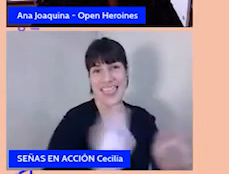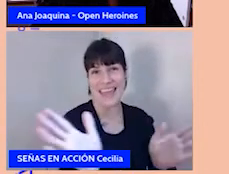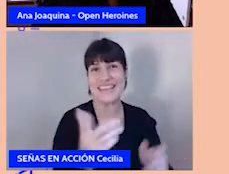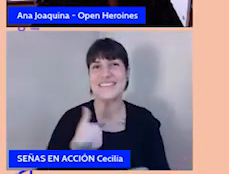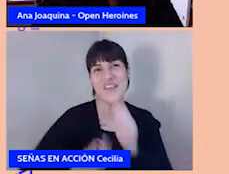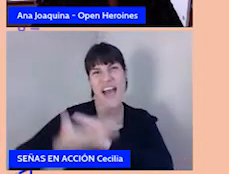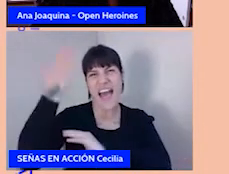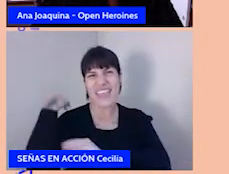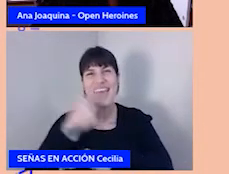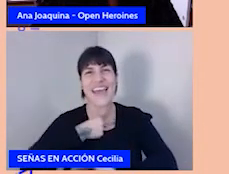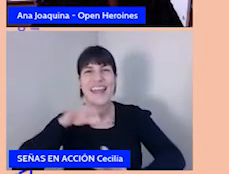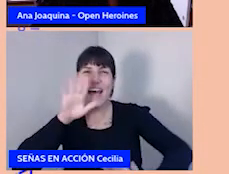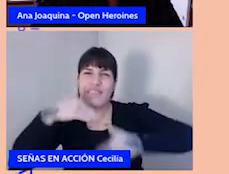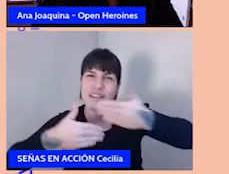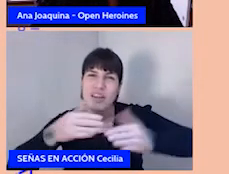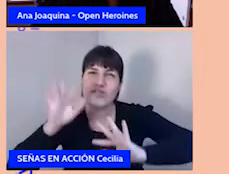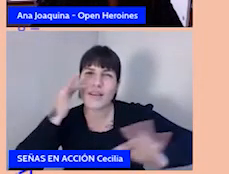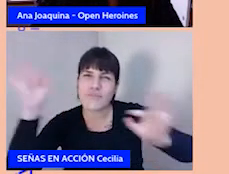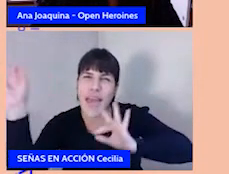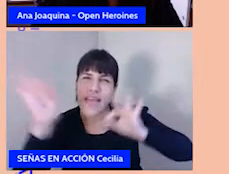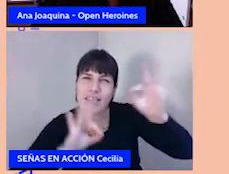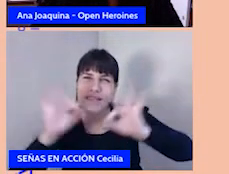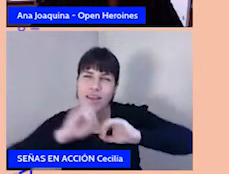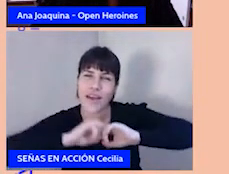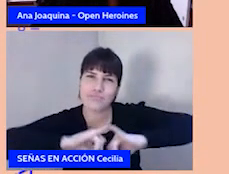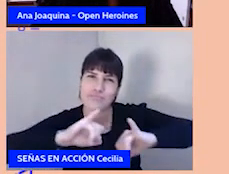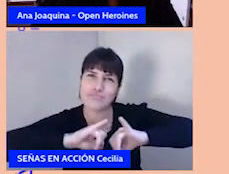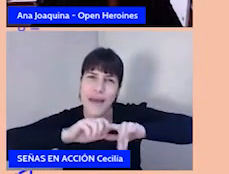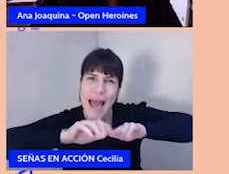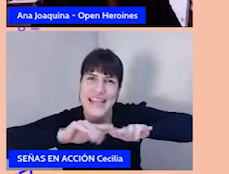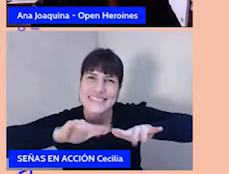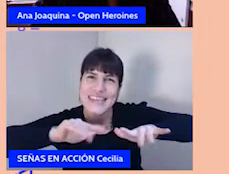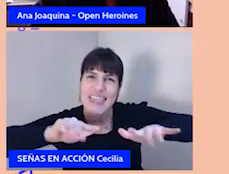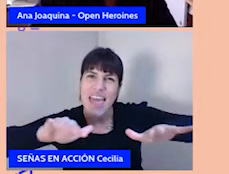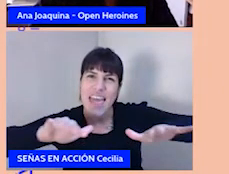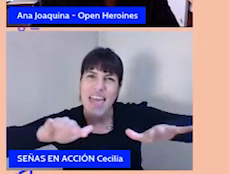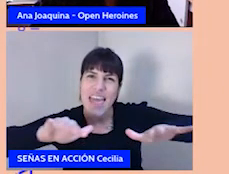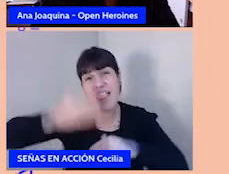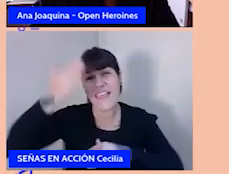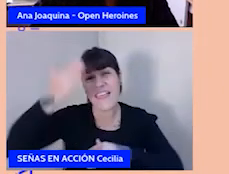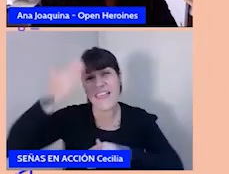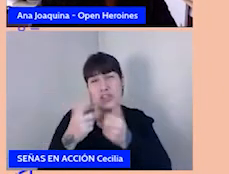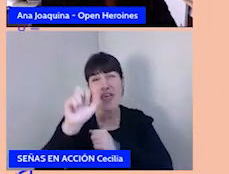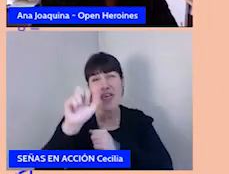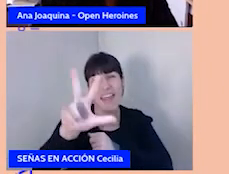estrategia de incidencia y nada, era un proyecto de 3 meses y terminó siendo un proyecto de